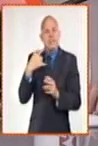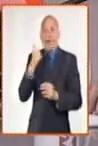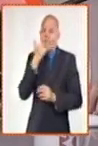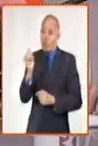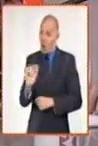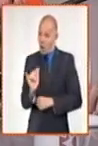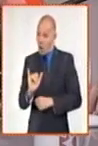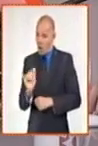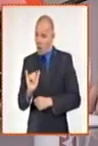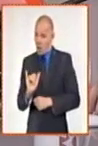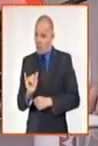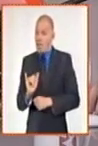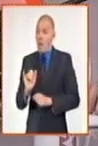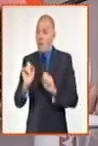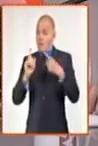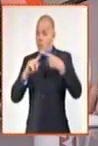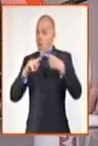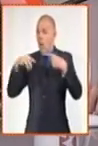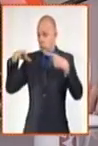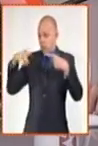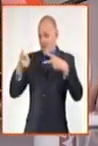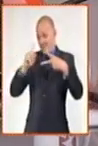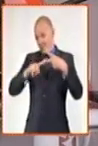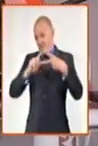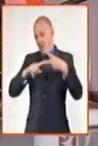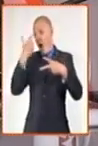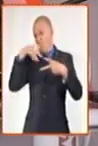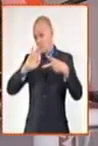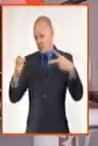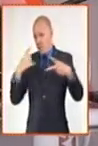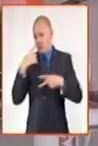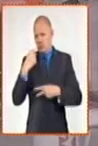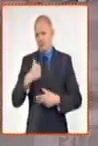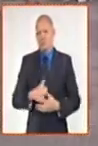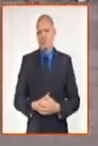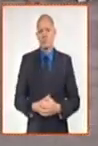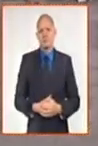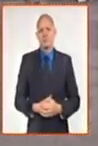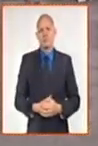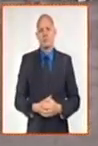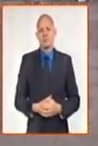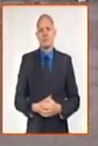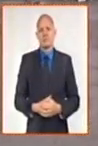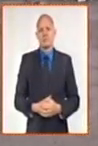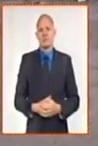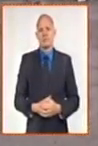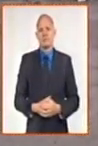más afectados por el huracán después de Pinar del Río, que también tuvo afectaciones importantes en el ámbito eléctrico.